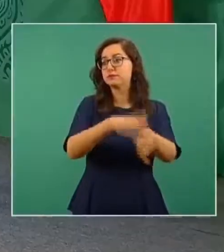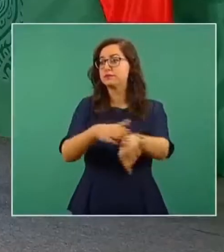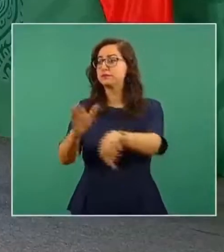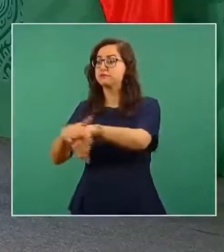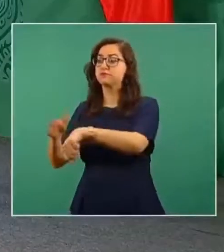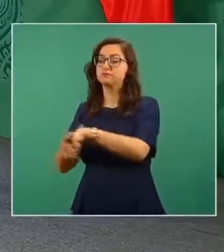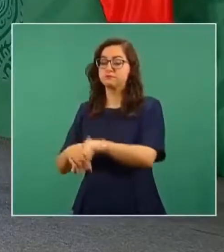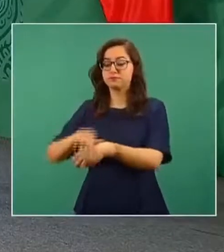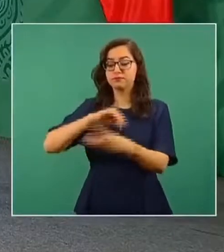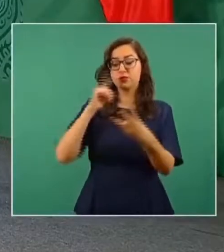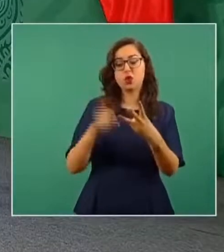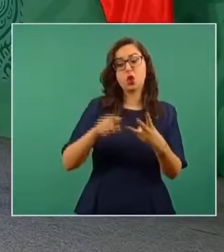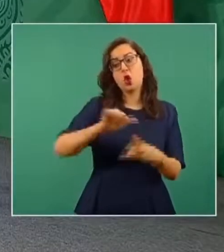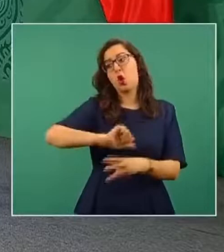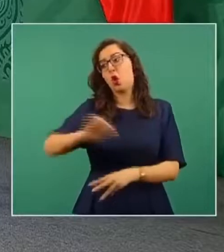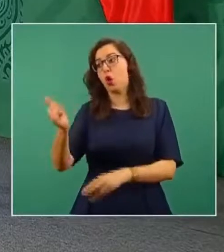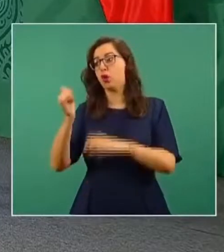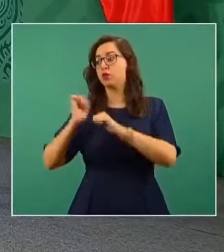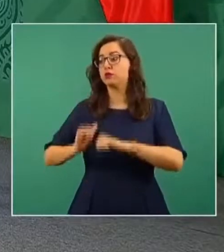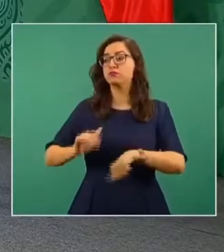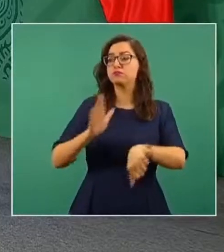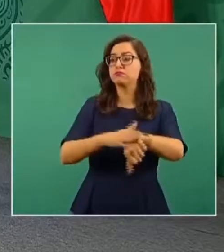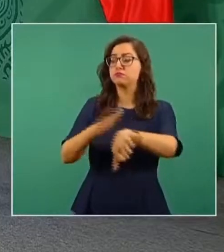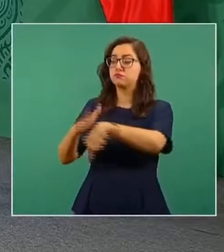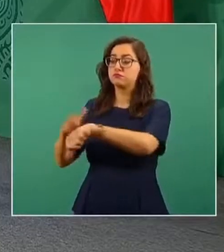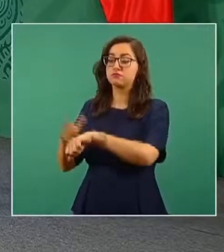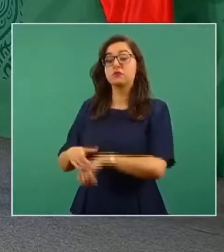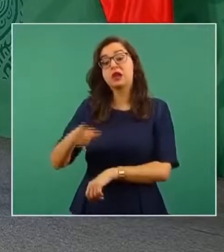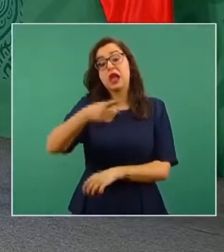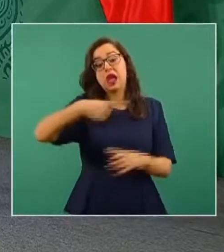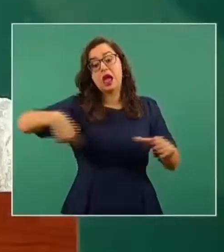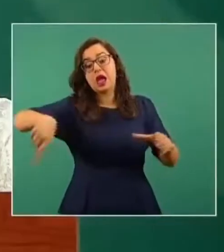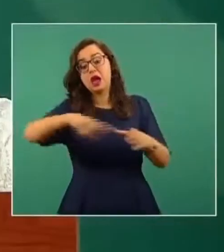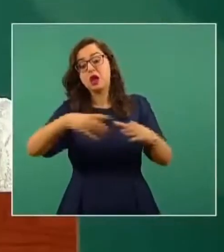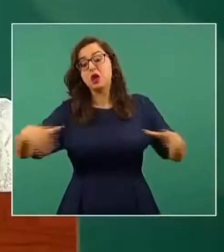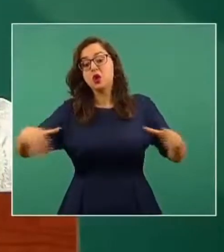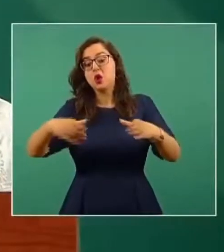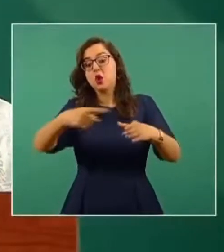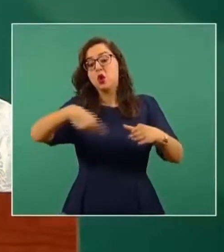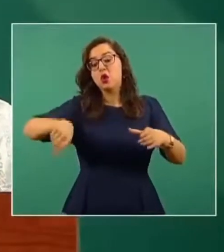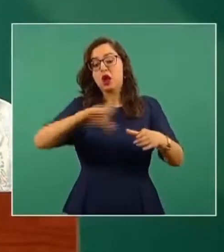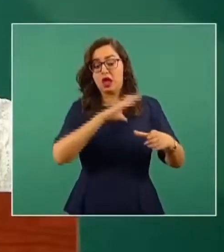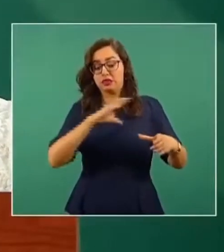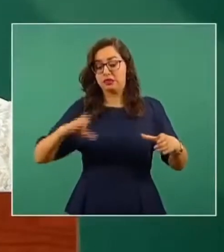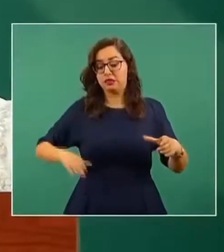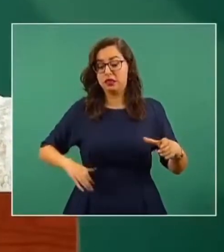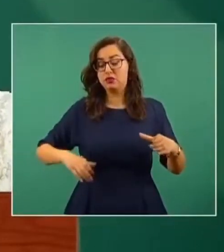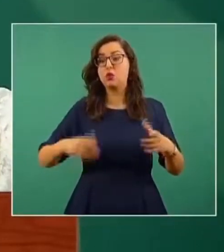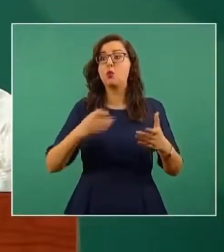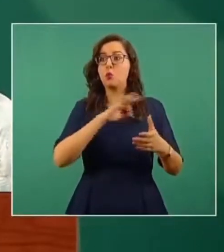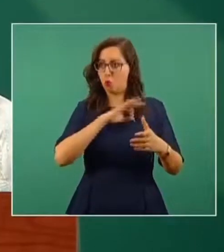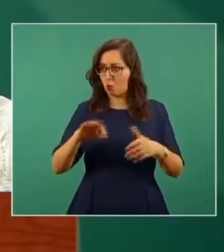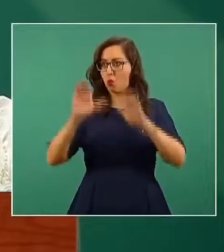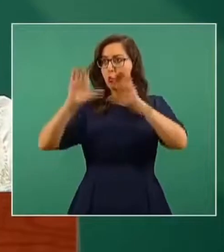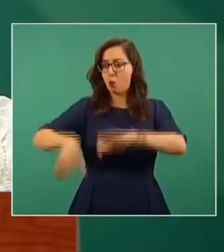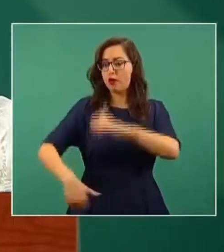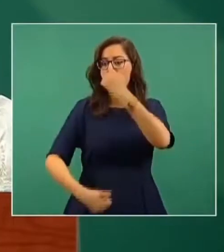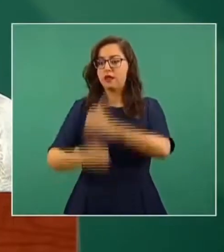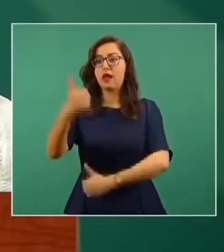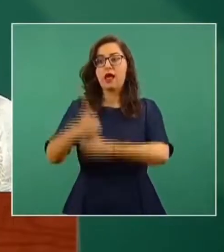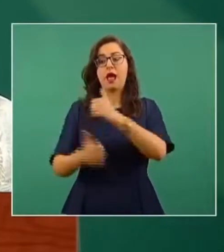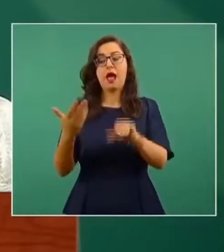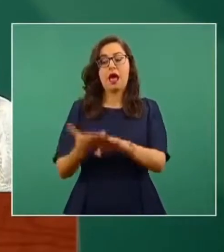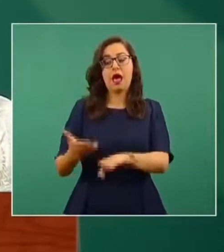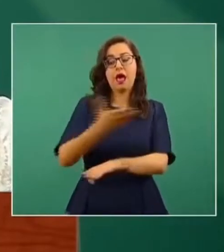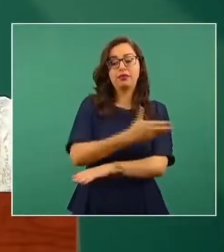candidatos cumplan con los requisitos de ley. En segundo término, es importante establecer mesas de trabajo